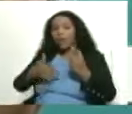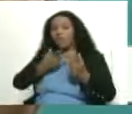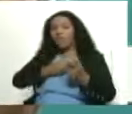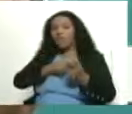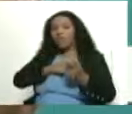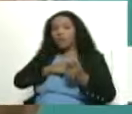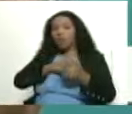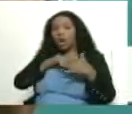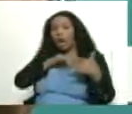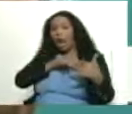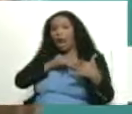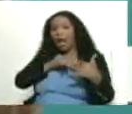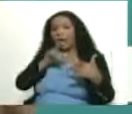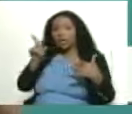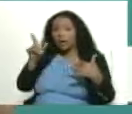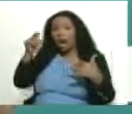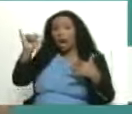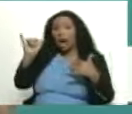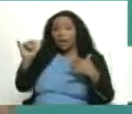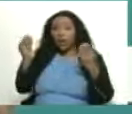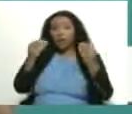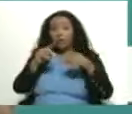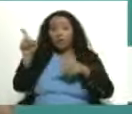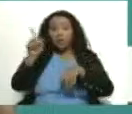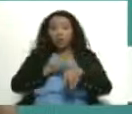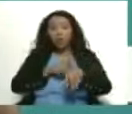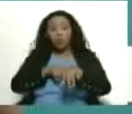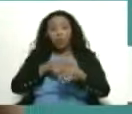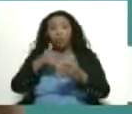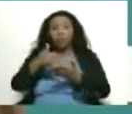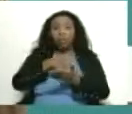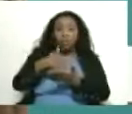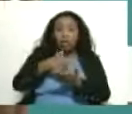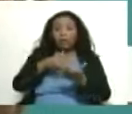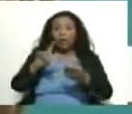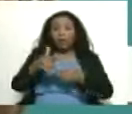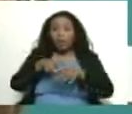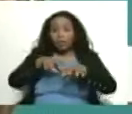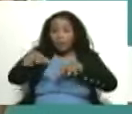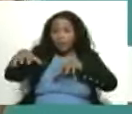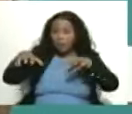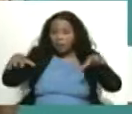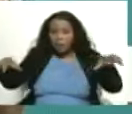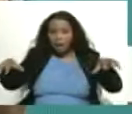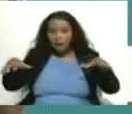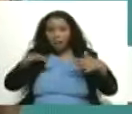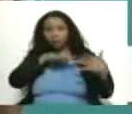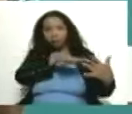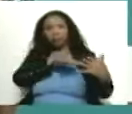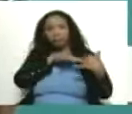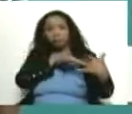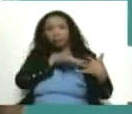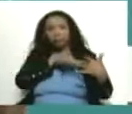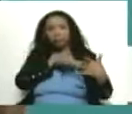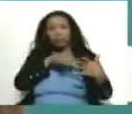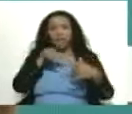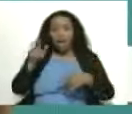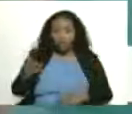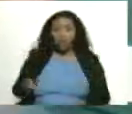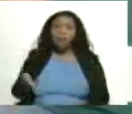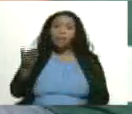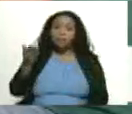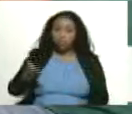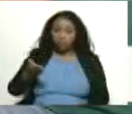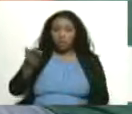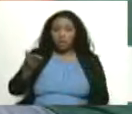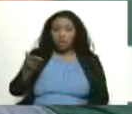agresión. Agresión que coincide con un momento de debilidad, de división, posterior a la Guerra Federal. Y es importante